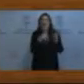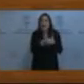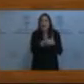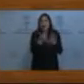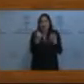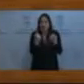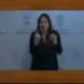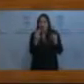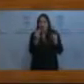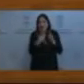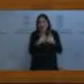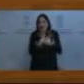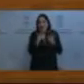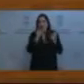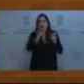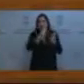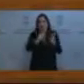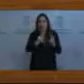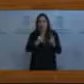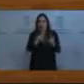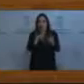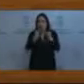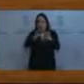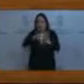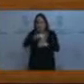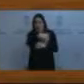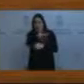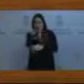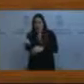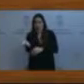el beneficio que produce en los demás.